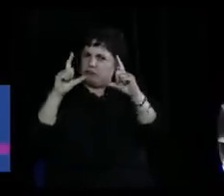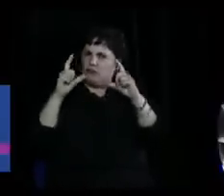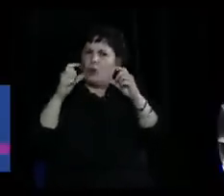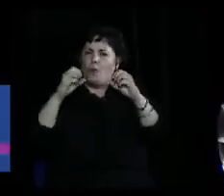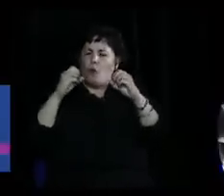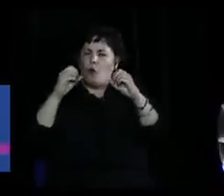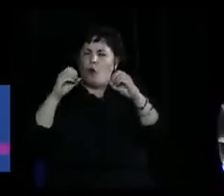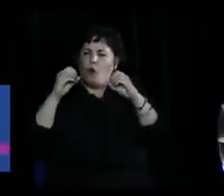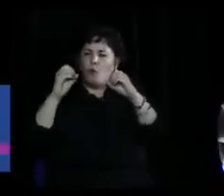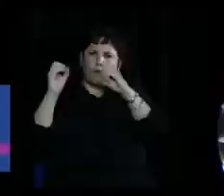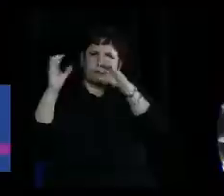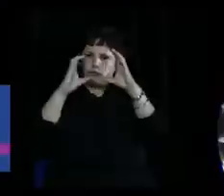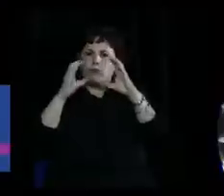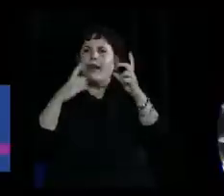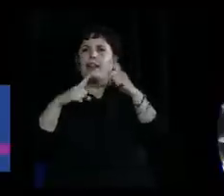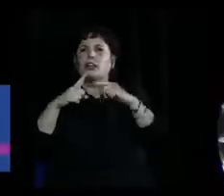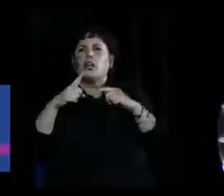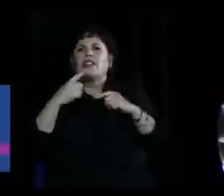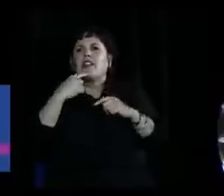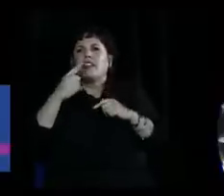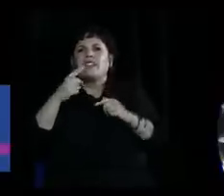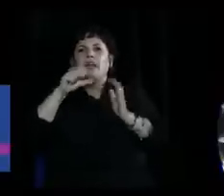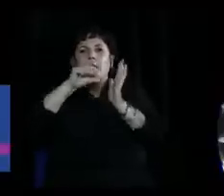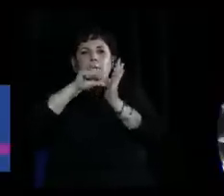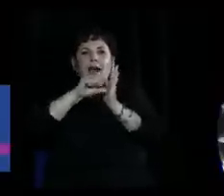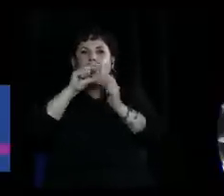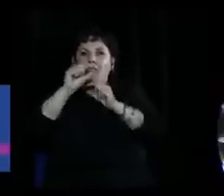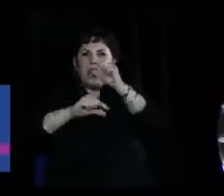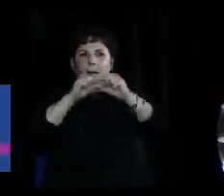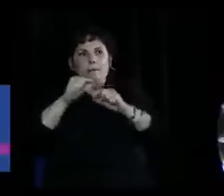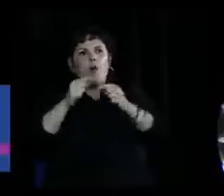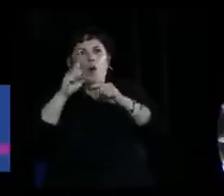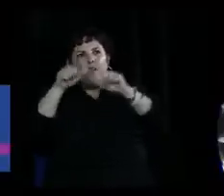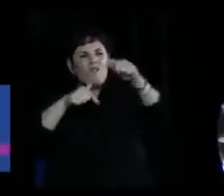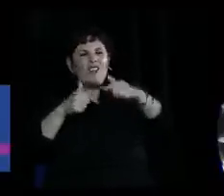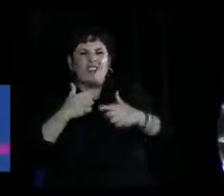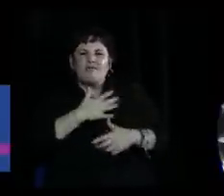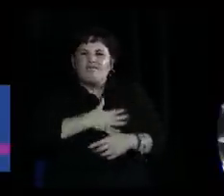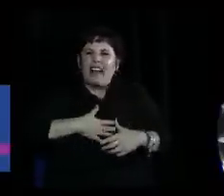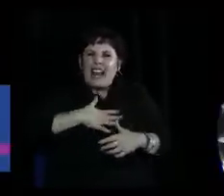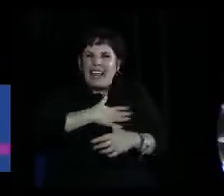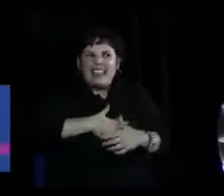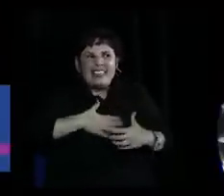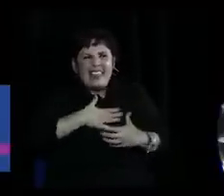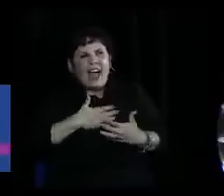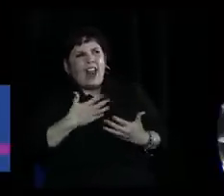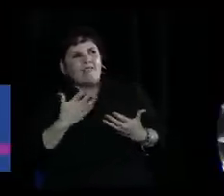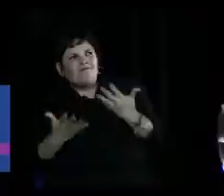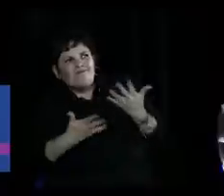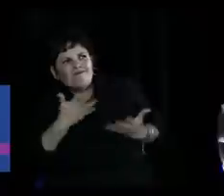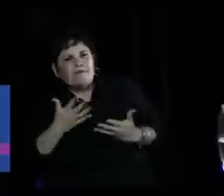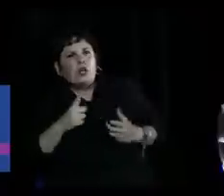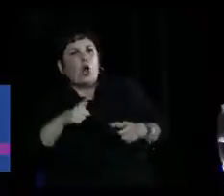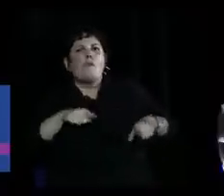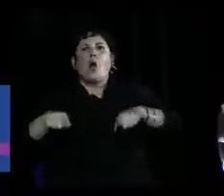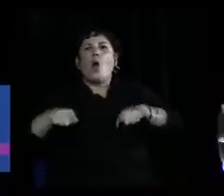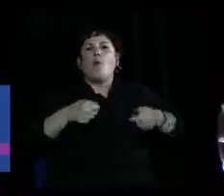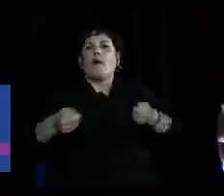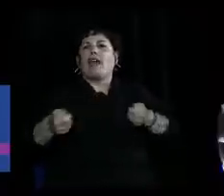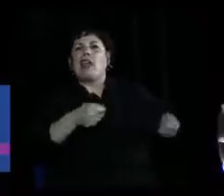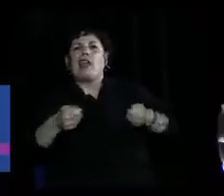que eso es que en el país se va generando un malestar con cómo se está conduciendo la